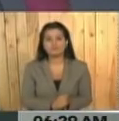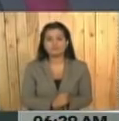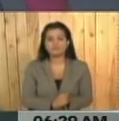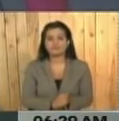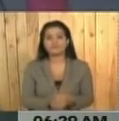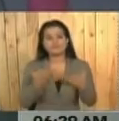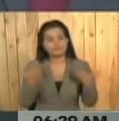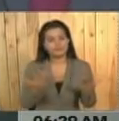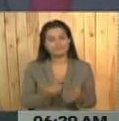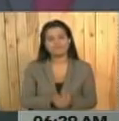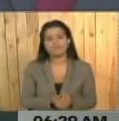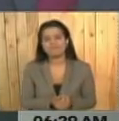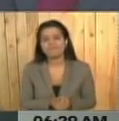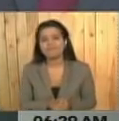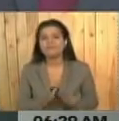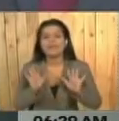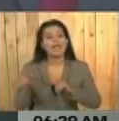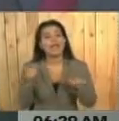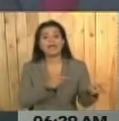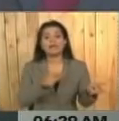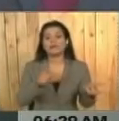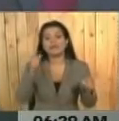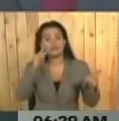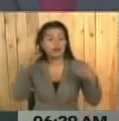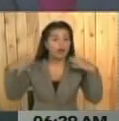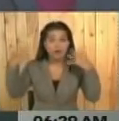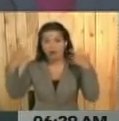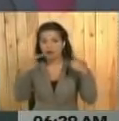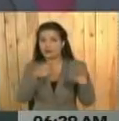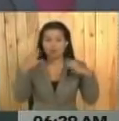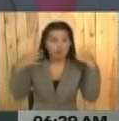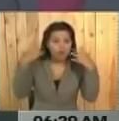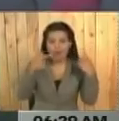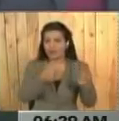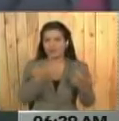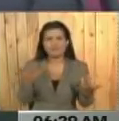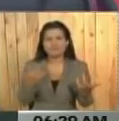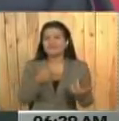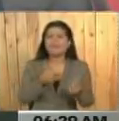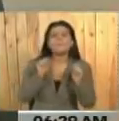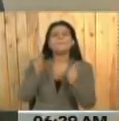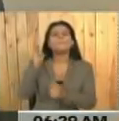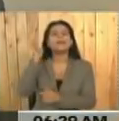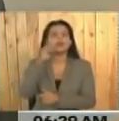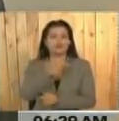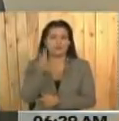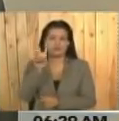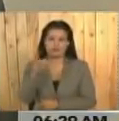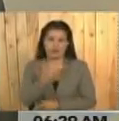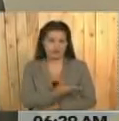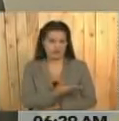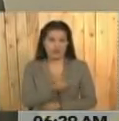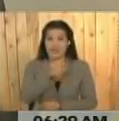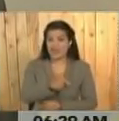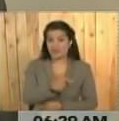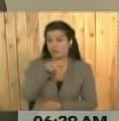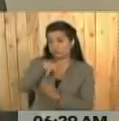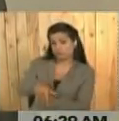de de su desespero entra en una situación muy peligrosa para el país hacen daño al